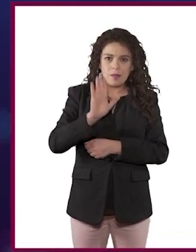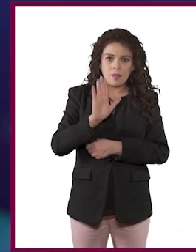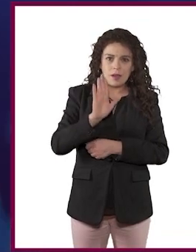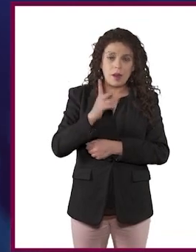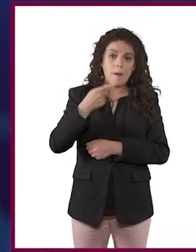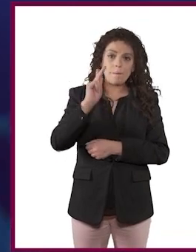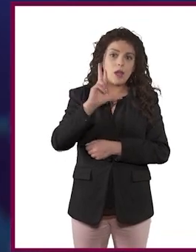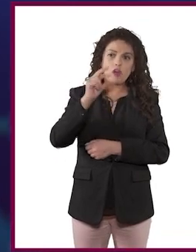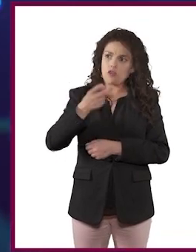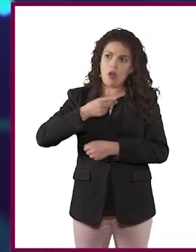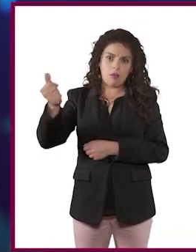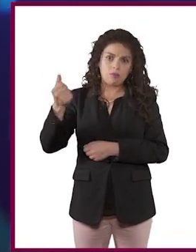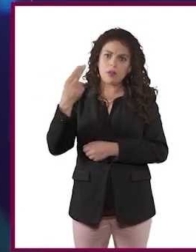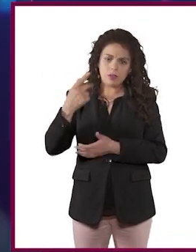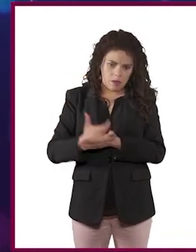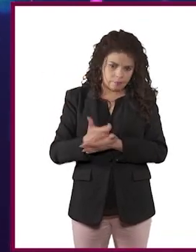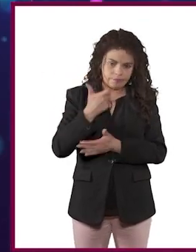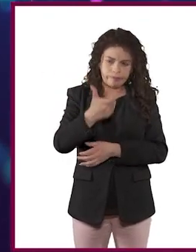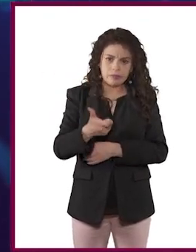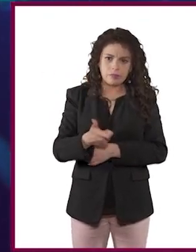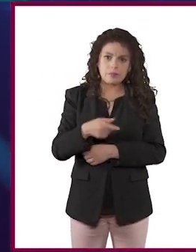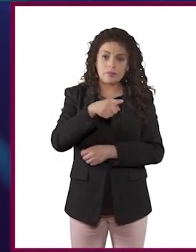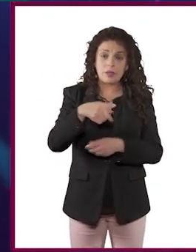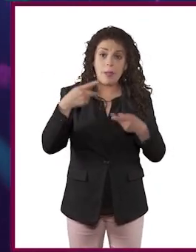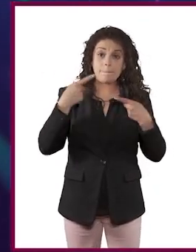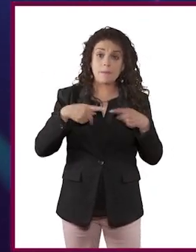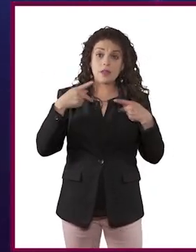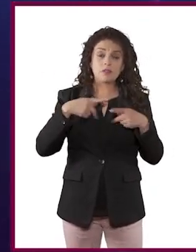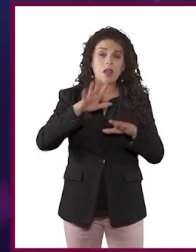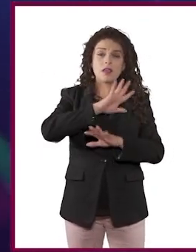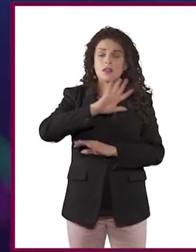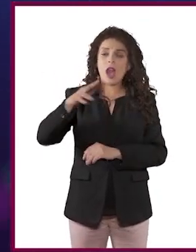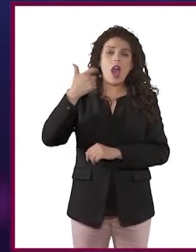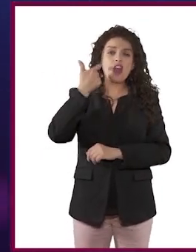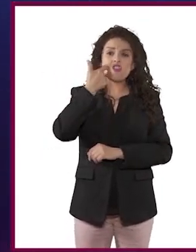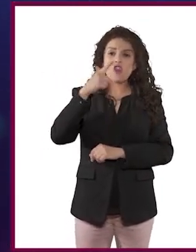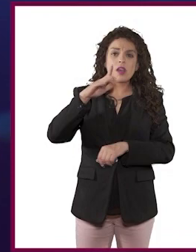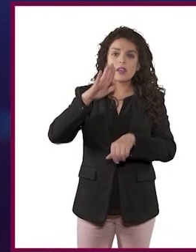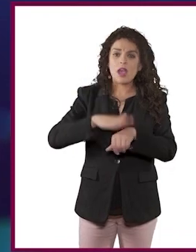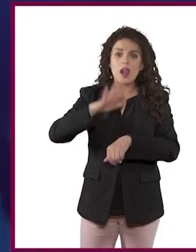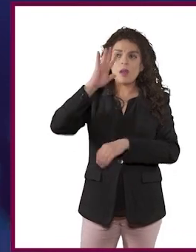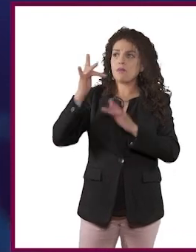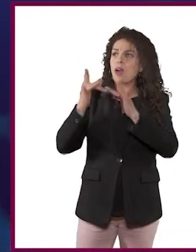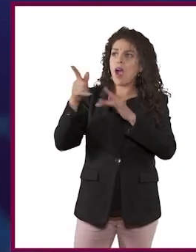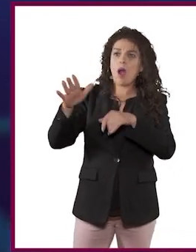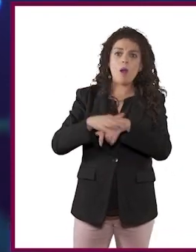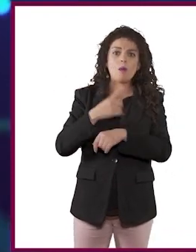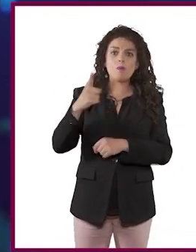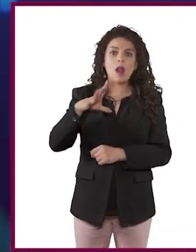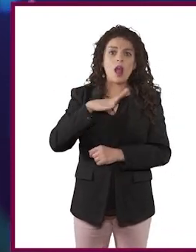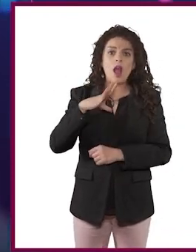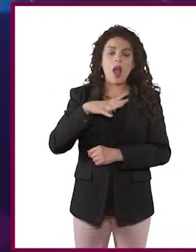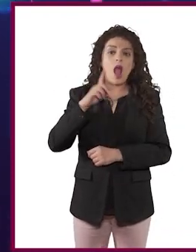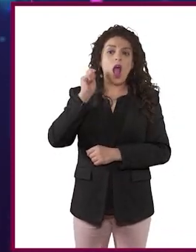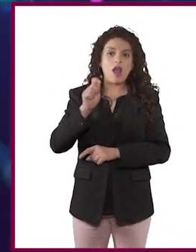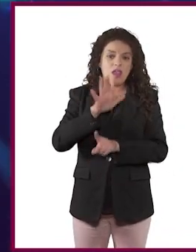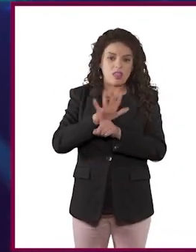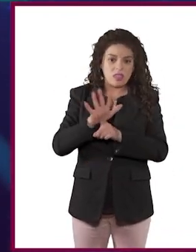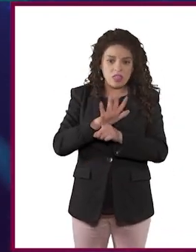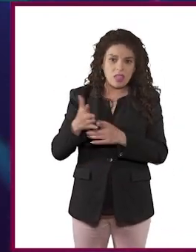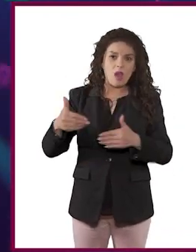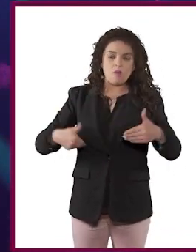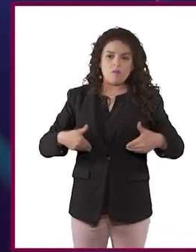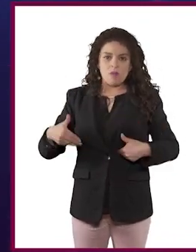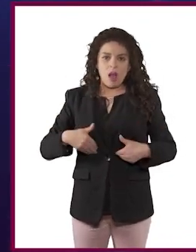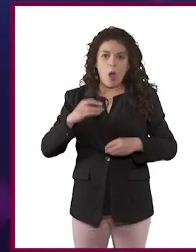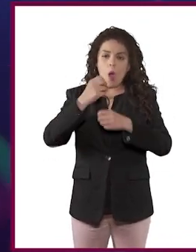sin que haya existido un despido. Aquí es que el trabajador quiere terminar la relación porque existió un acto de